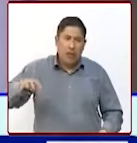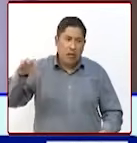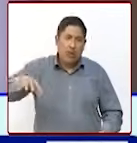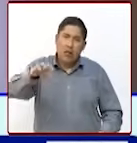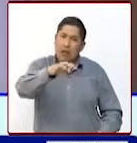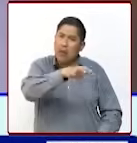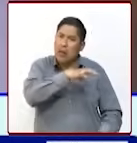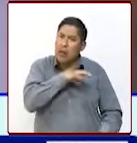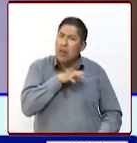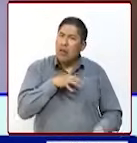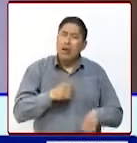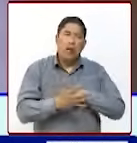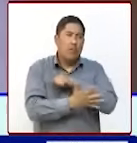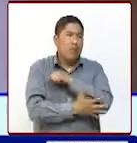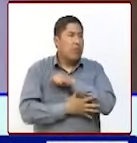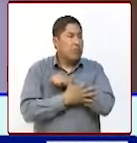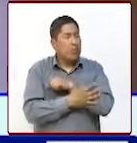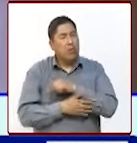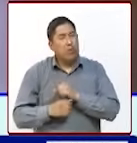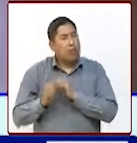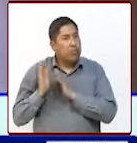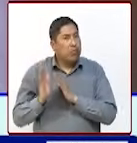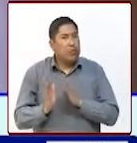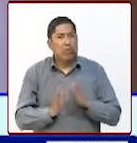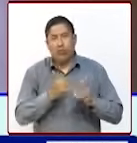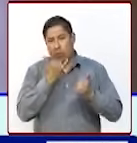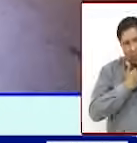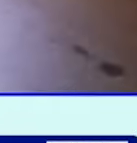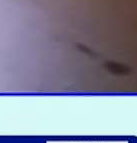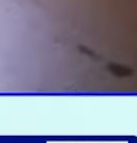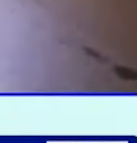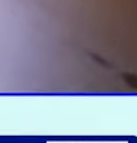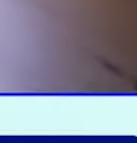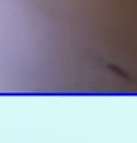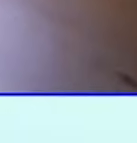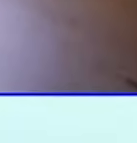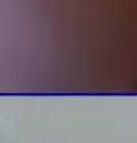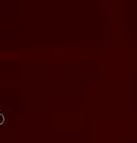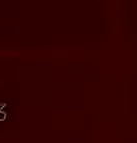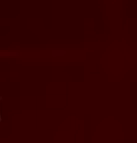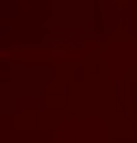están alistándose para esta jornada especial que va a vivir el país.